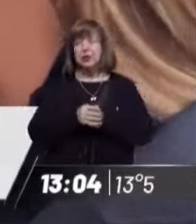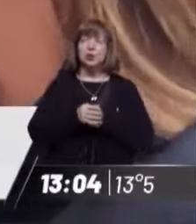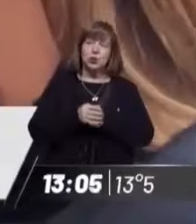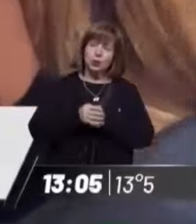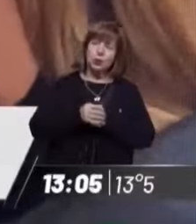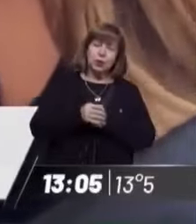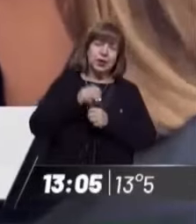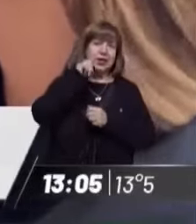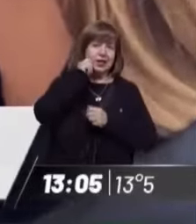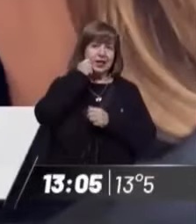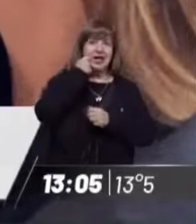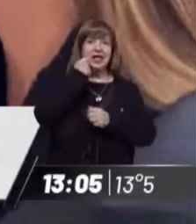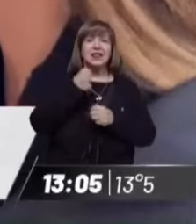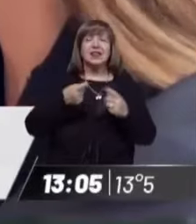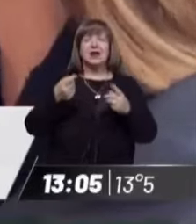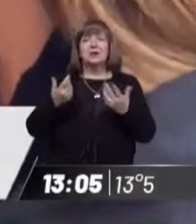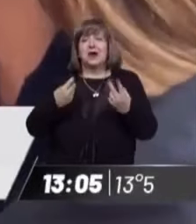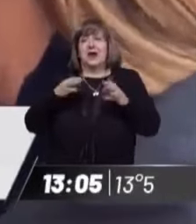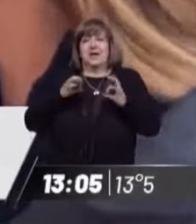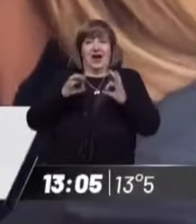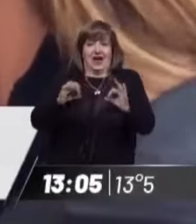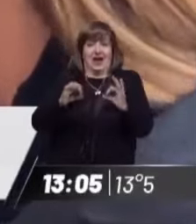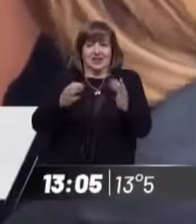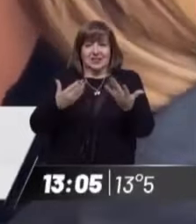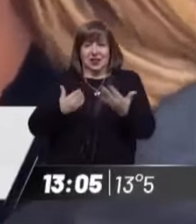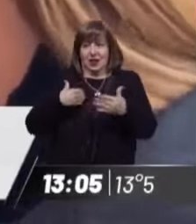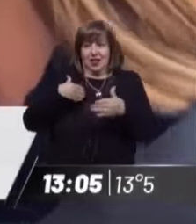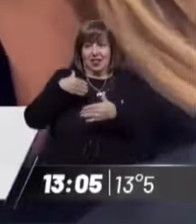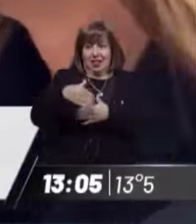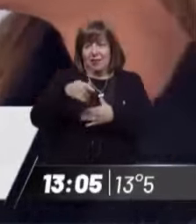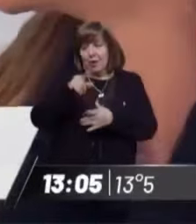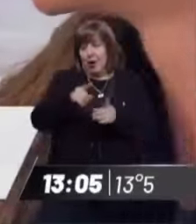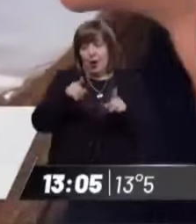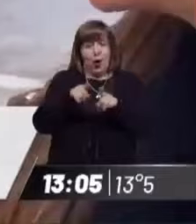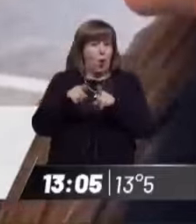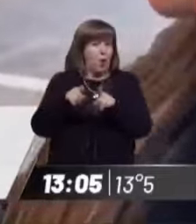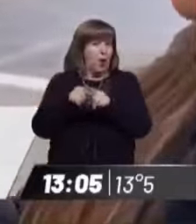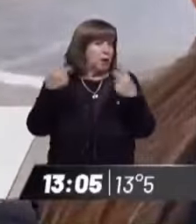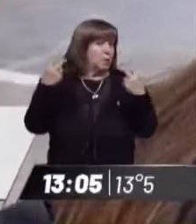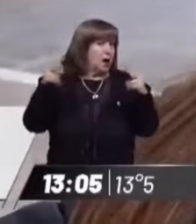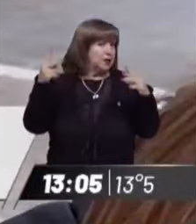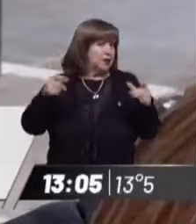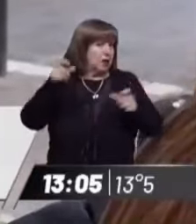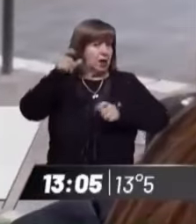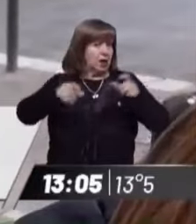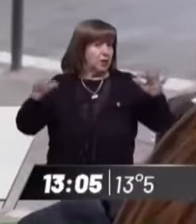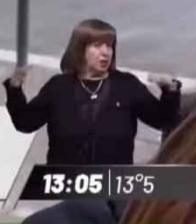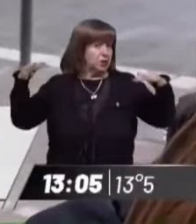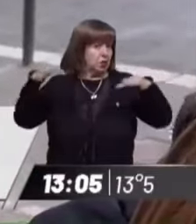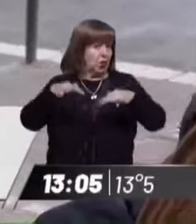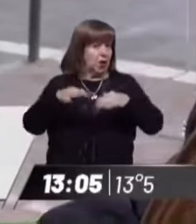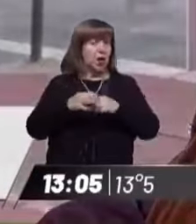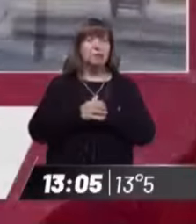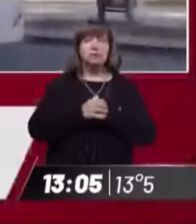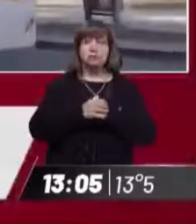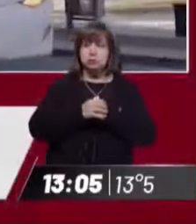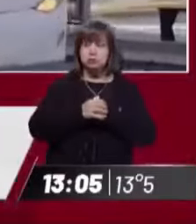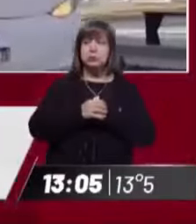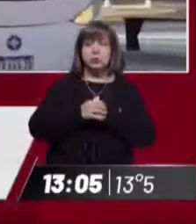vacaciones, podríamos pensar que la gente iba a esperar ese momento, pero han salido a pasear. No, realmente, digamos,